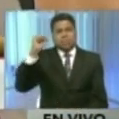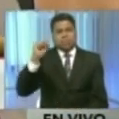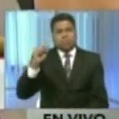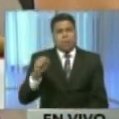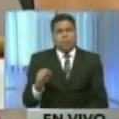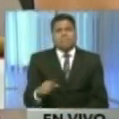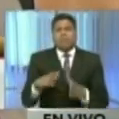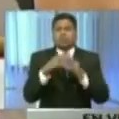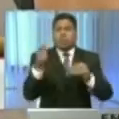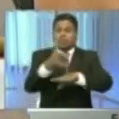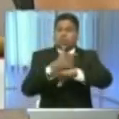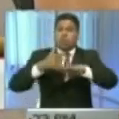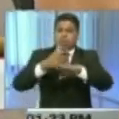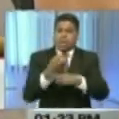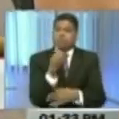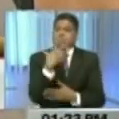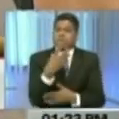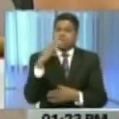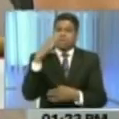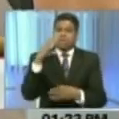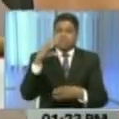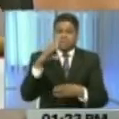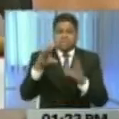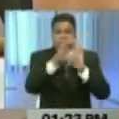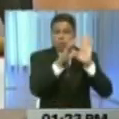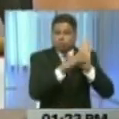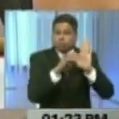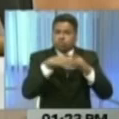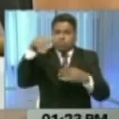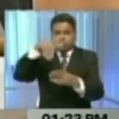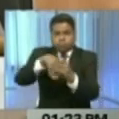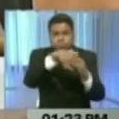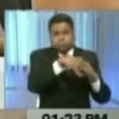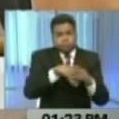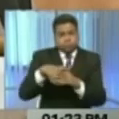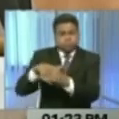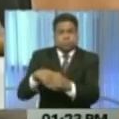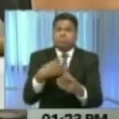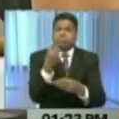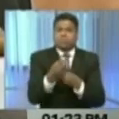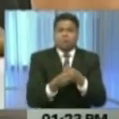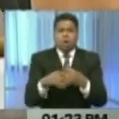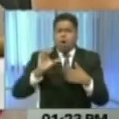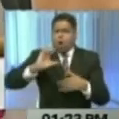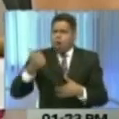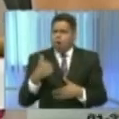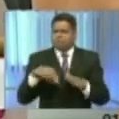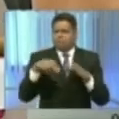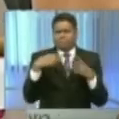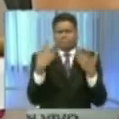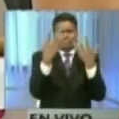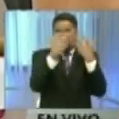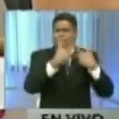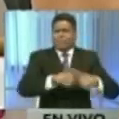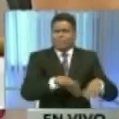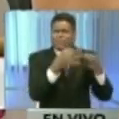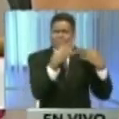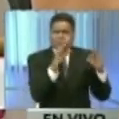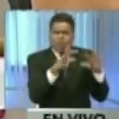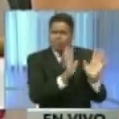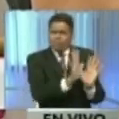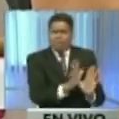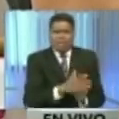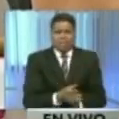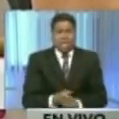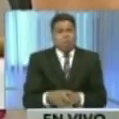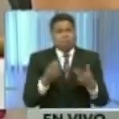gobierno legítimo y constitucional de Venezuela. Lo demás son discusiones de orden administrativo, pero lo que está promoviendo Venezuela hoy es